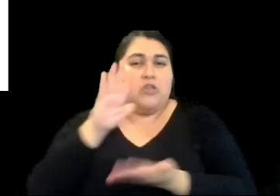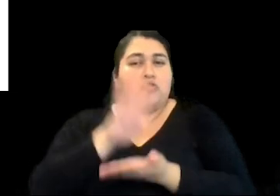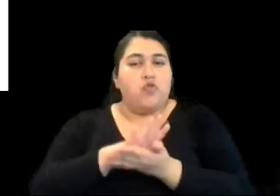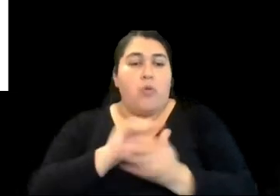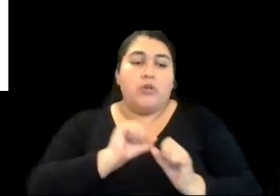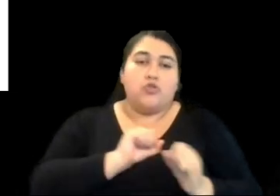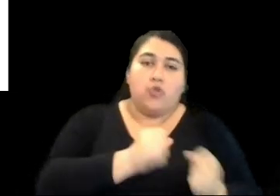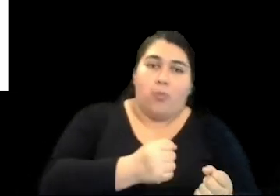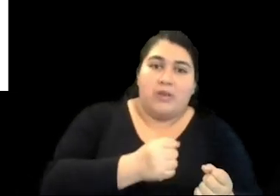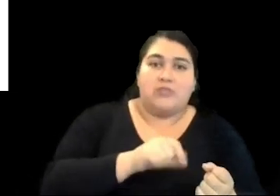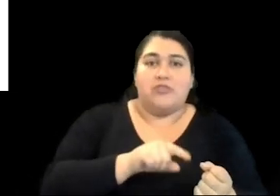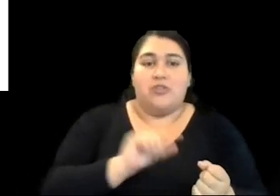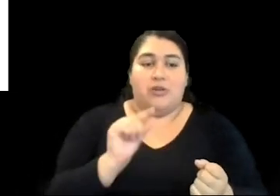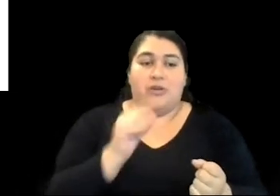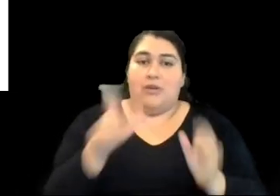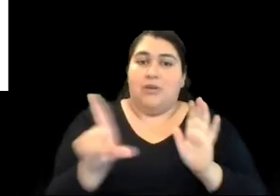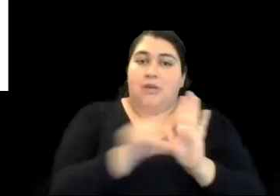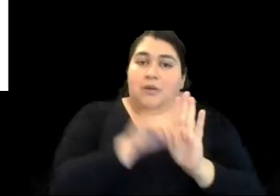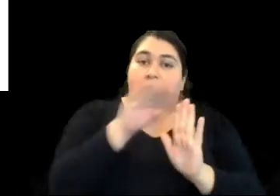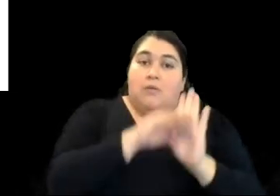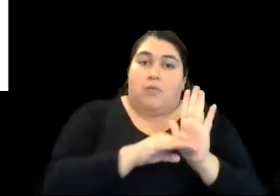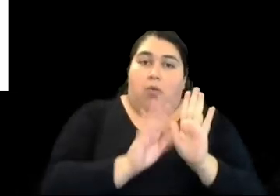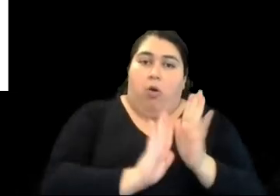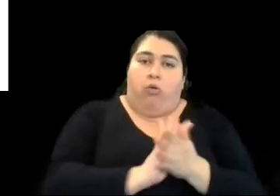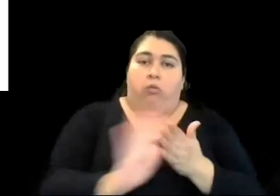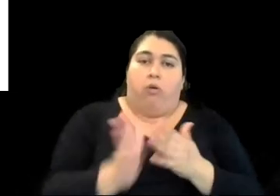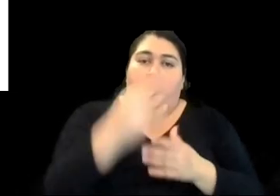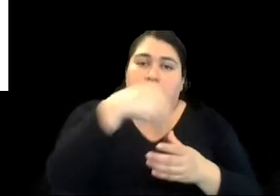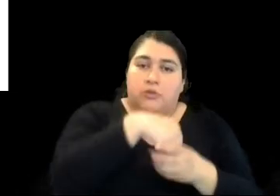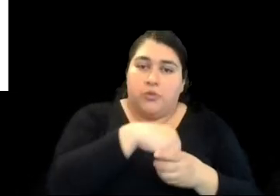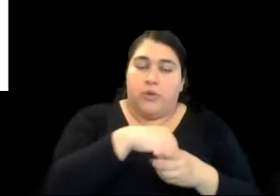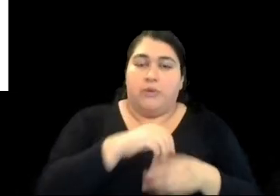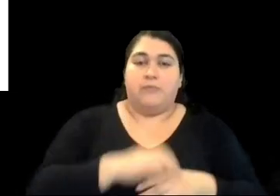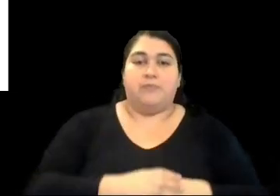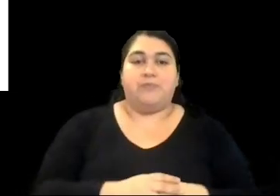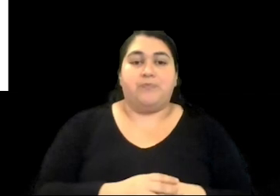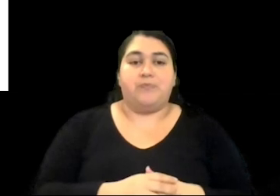implementado en otros regímenes en materia de prescripción impositiva.